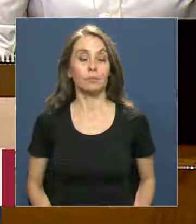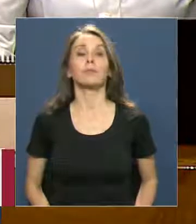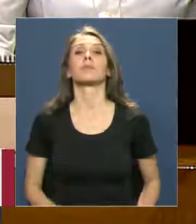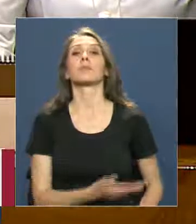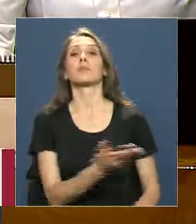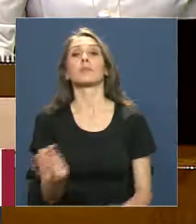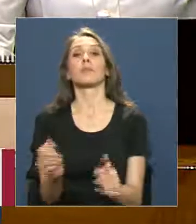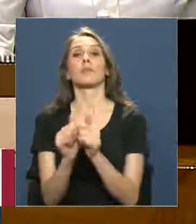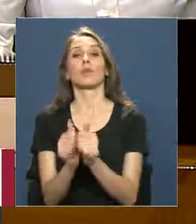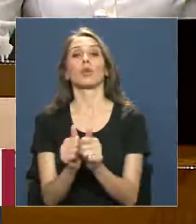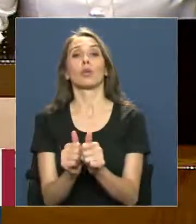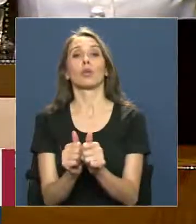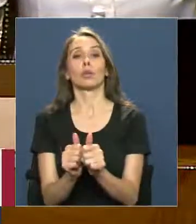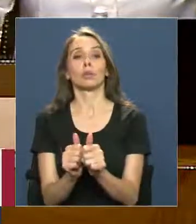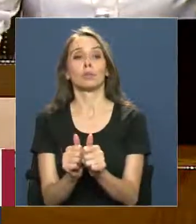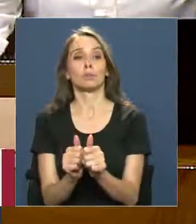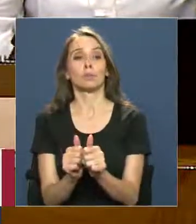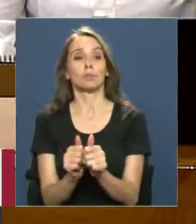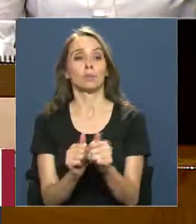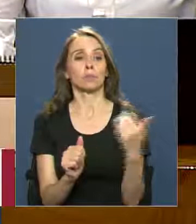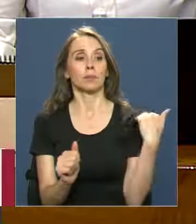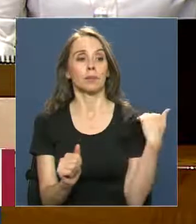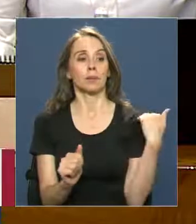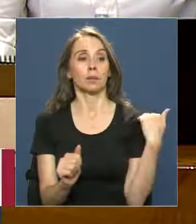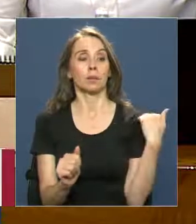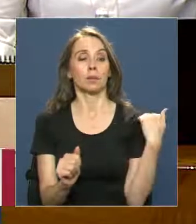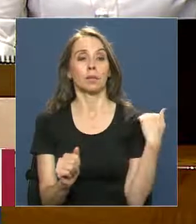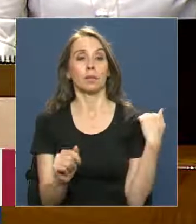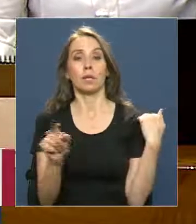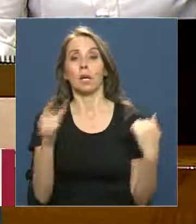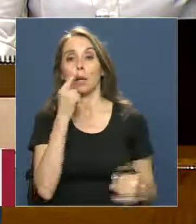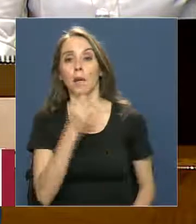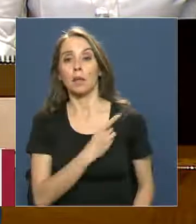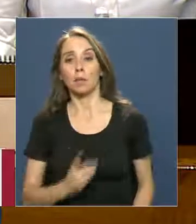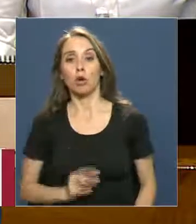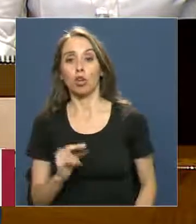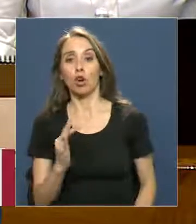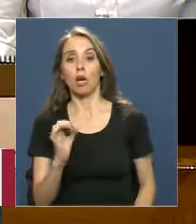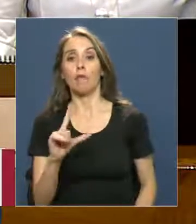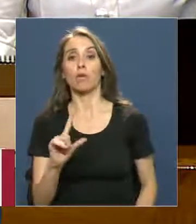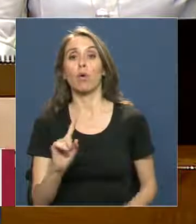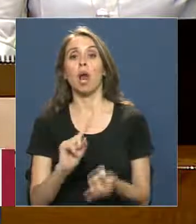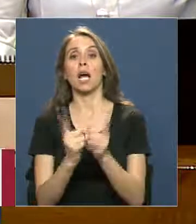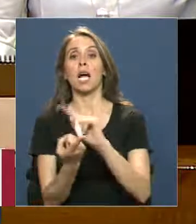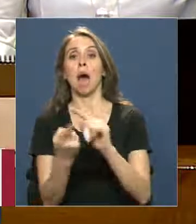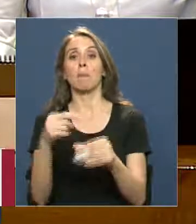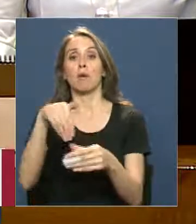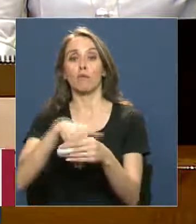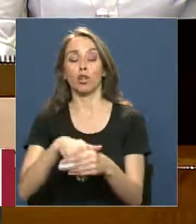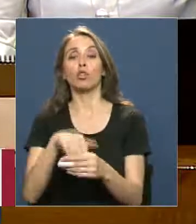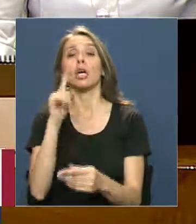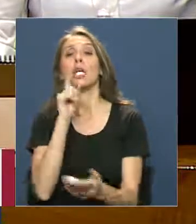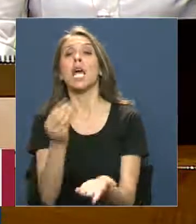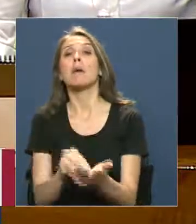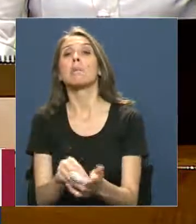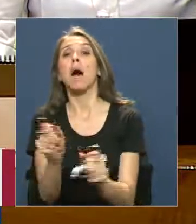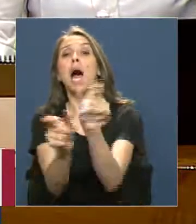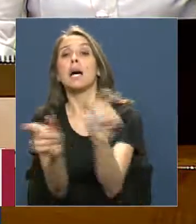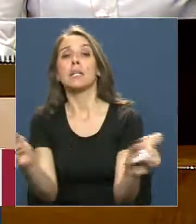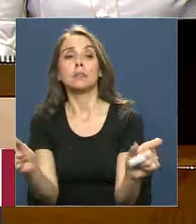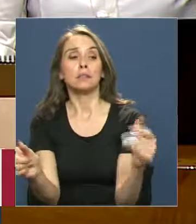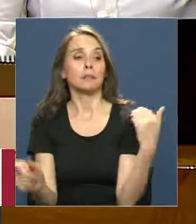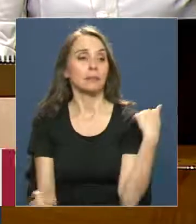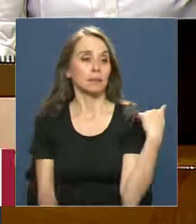Estimados colegas, cambio de voto del diputado Rocafull. ¿Alguien más? No quiere estar